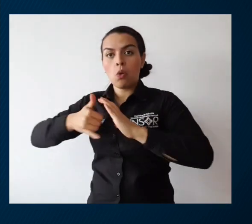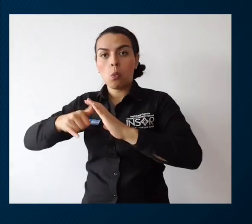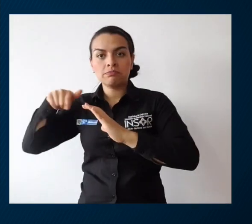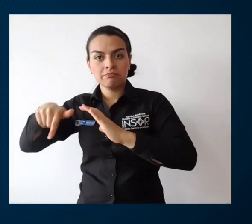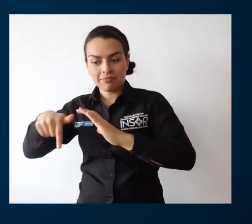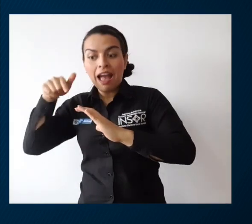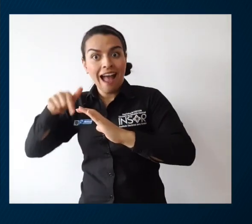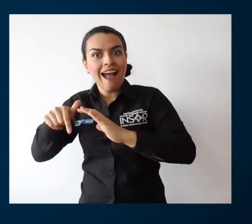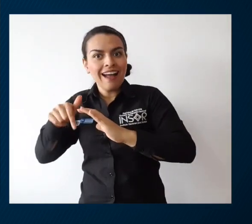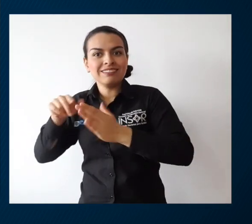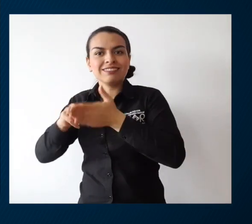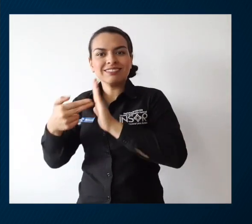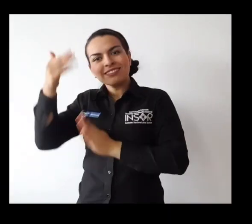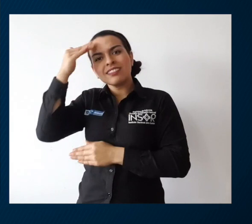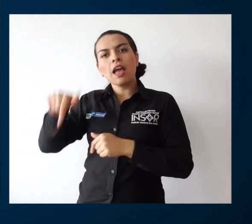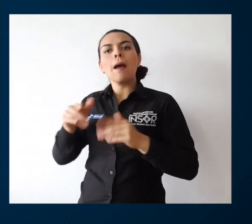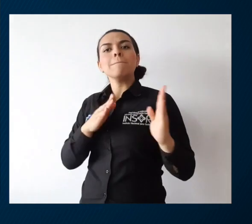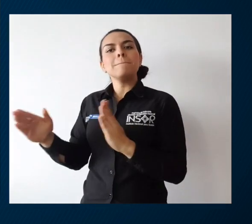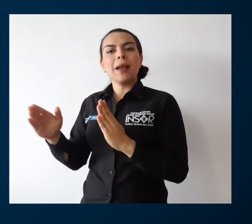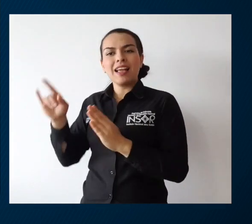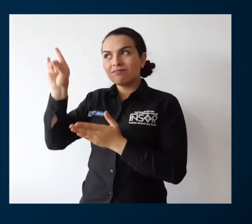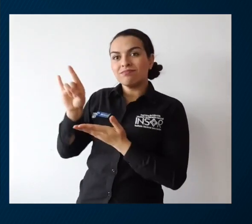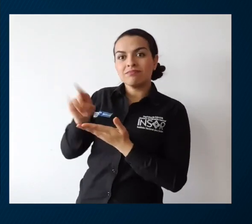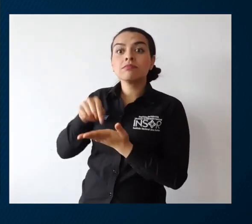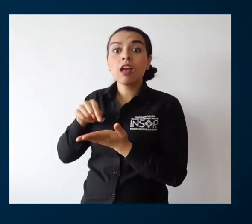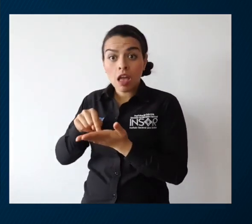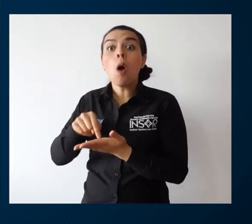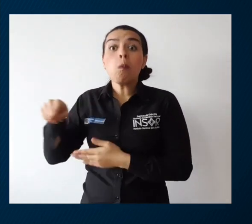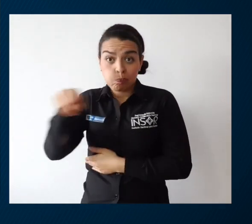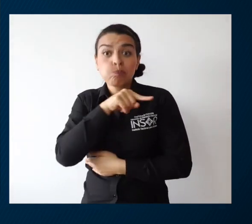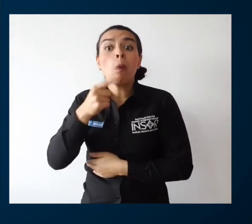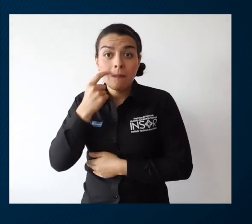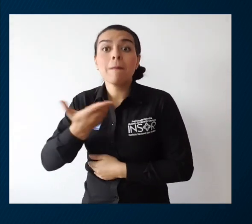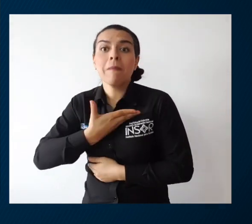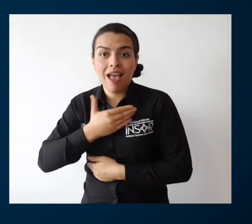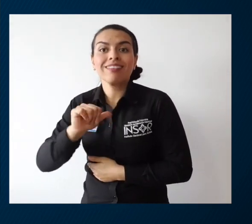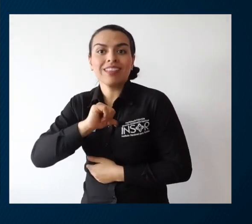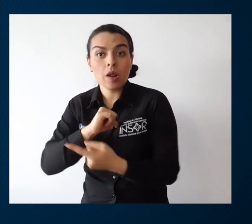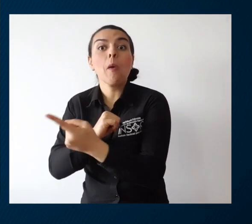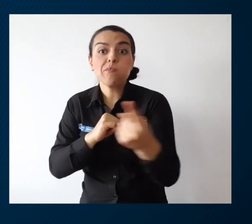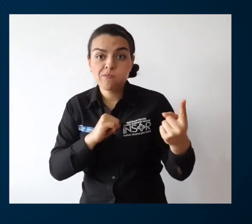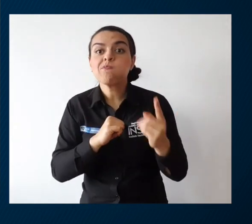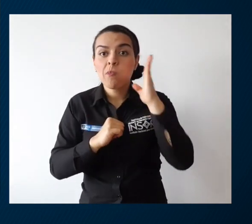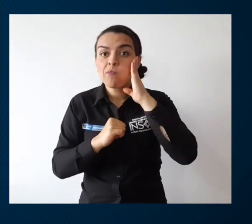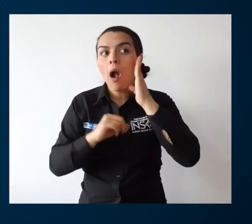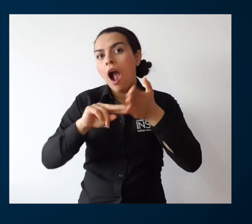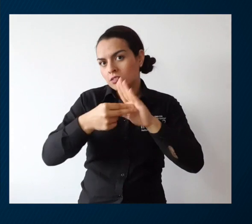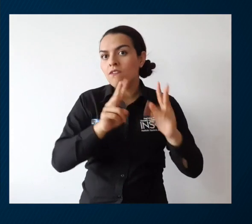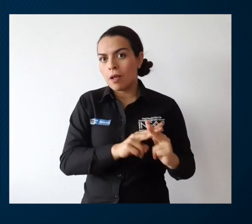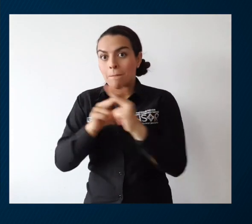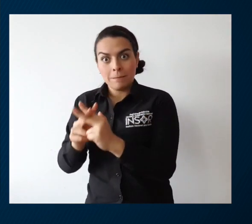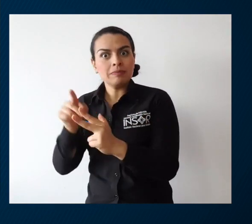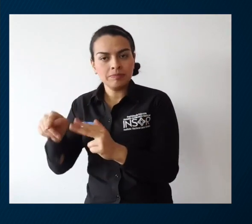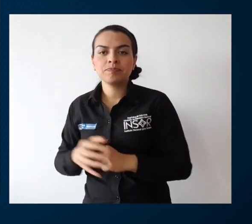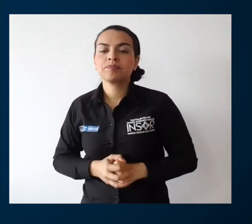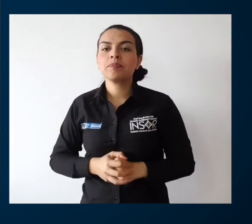depende de la conectividad, porque pues están en planes de datos y muchos de los papás sí tienen celulares inteligentes. Entonces WhatsApp es una vía, y